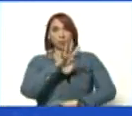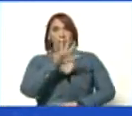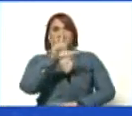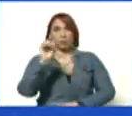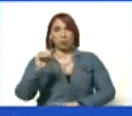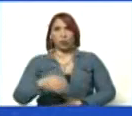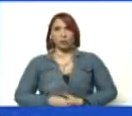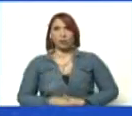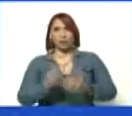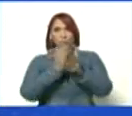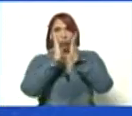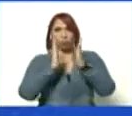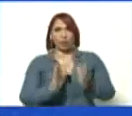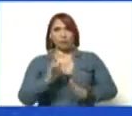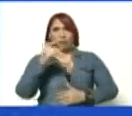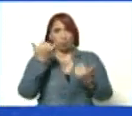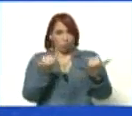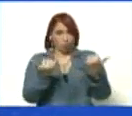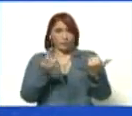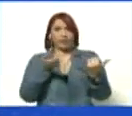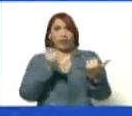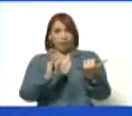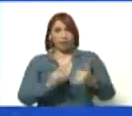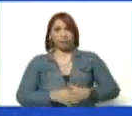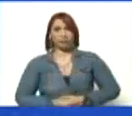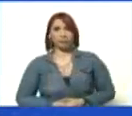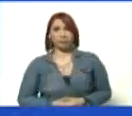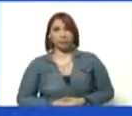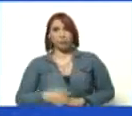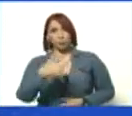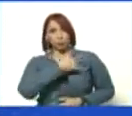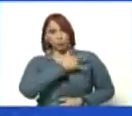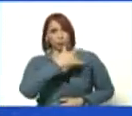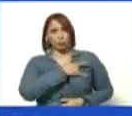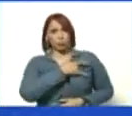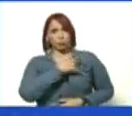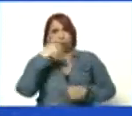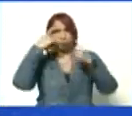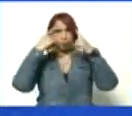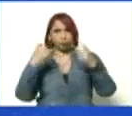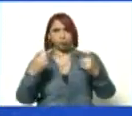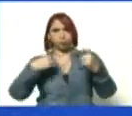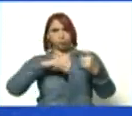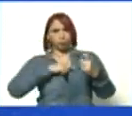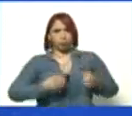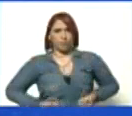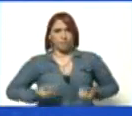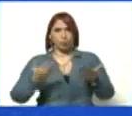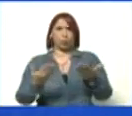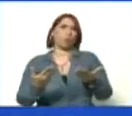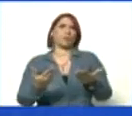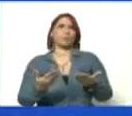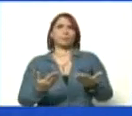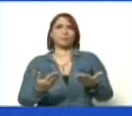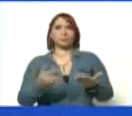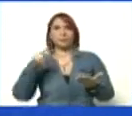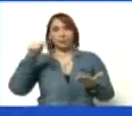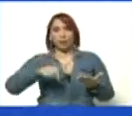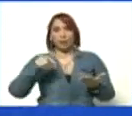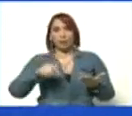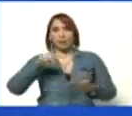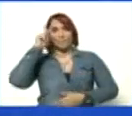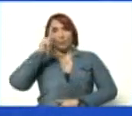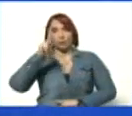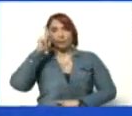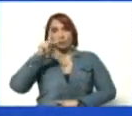13.450 bachilleres que ahorita cuentan con una carrera universitaria y que le estamos entregando ahorita acá a la profesora Yugreidy Cerero